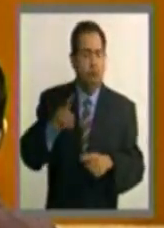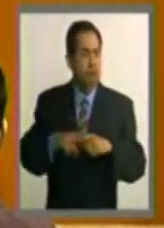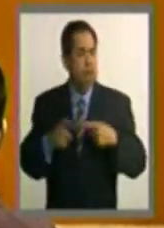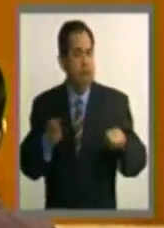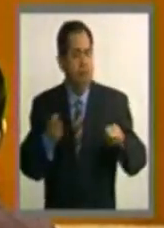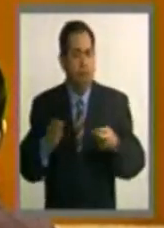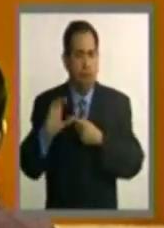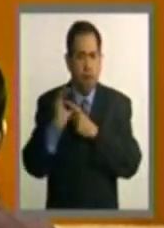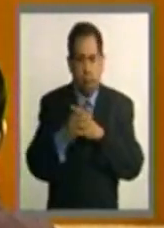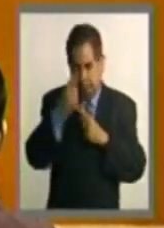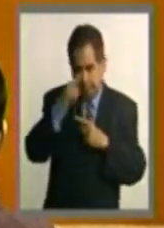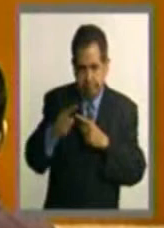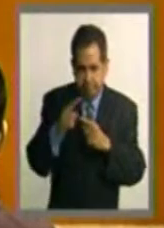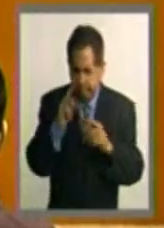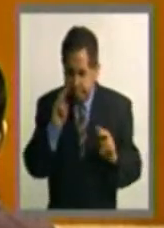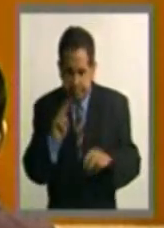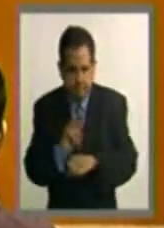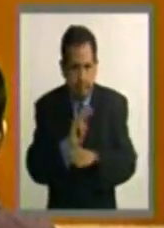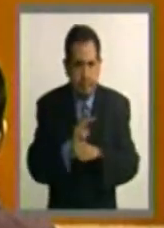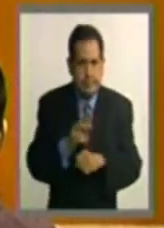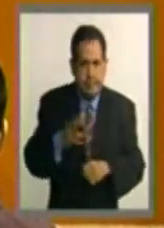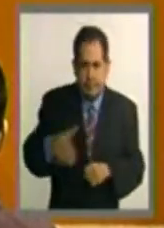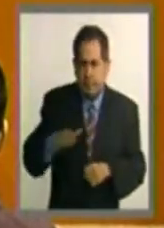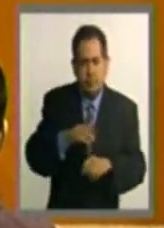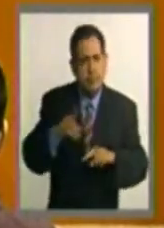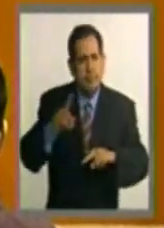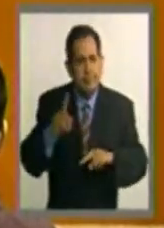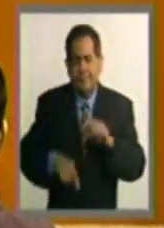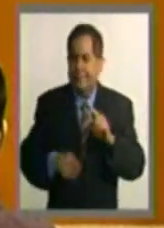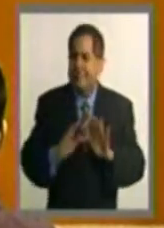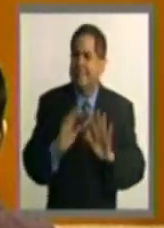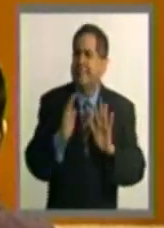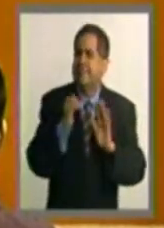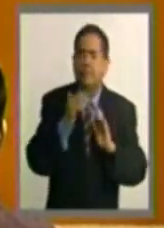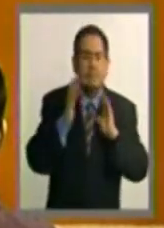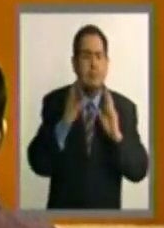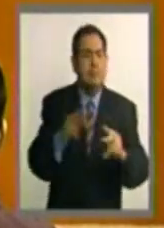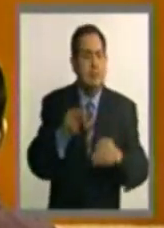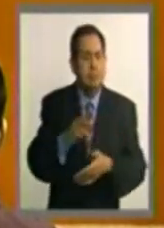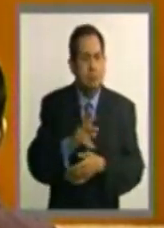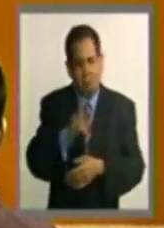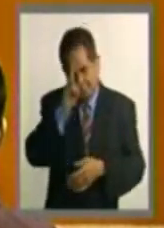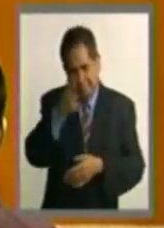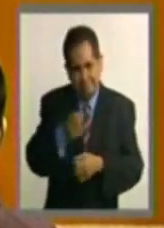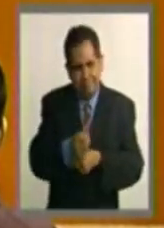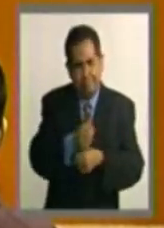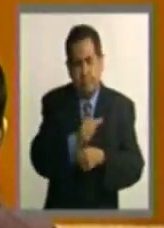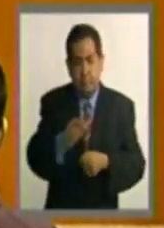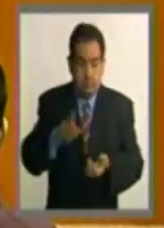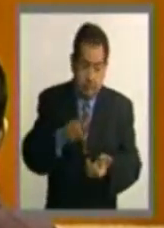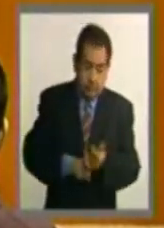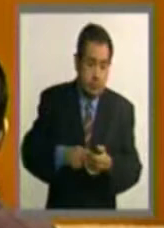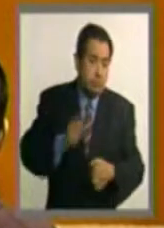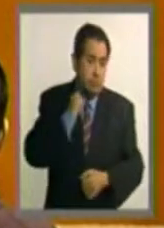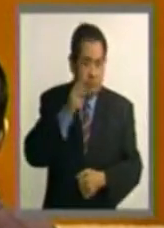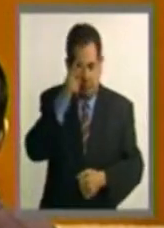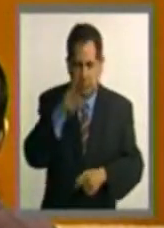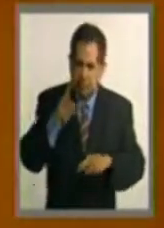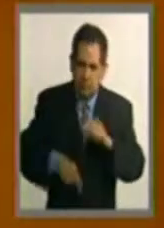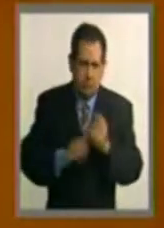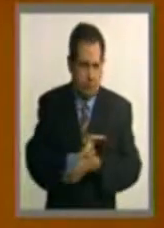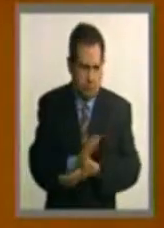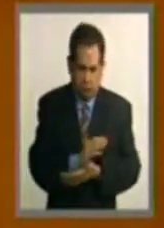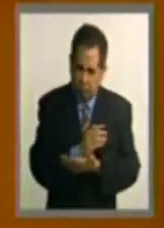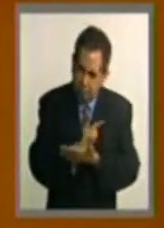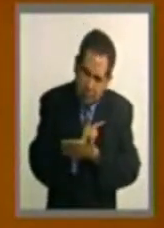comité que previene y busca eliminar la violencia laboral al interior del Senado de la República. Vamos